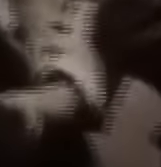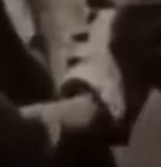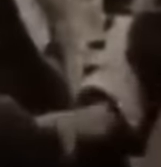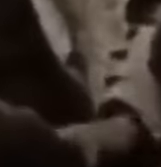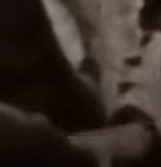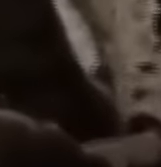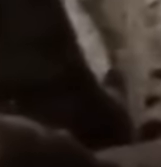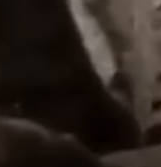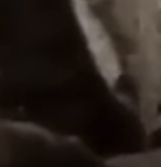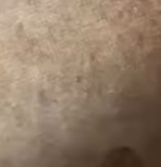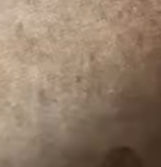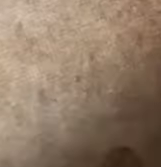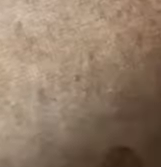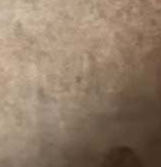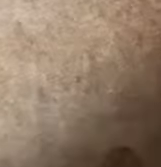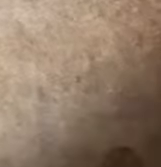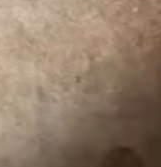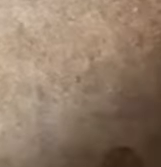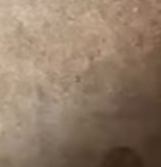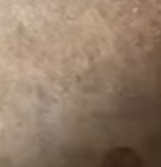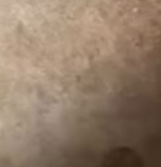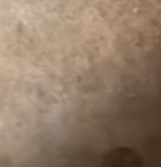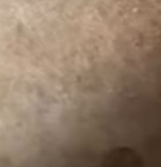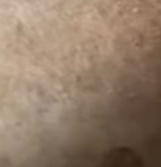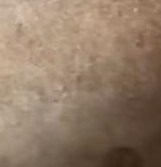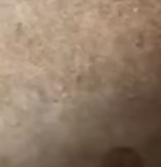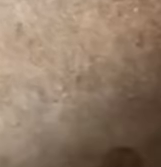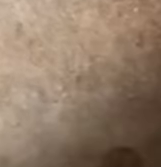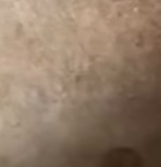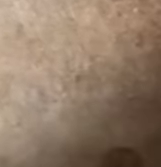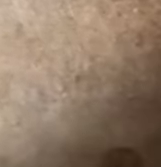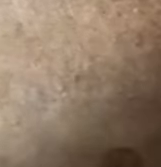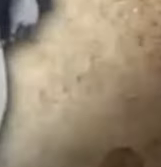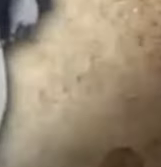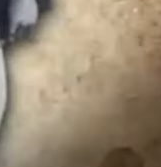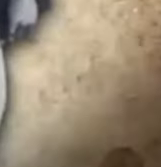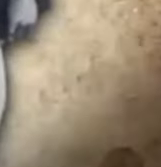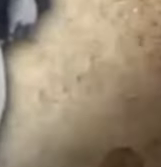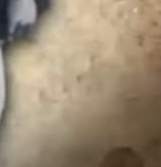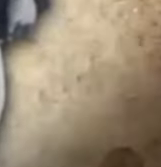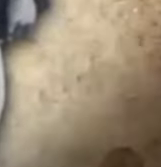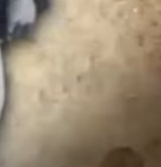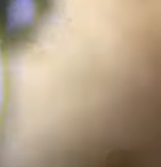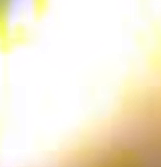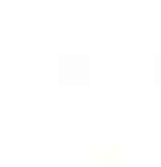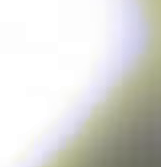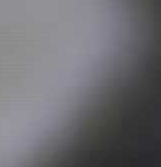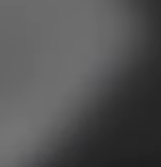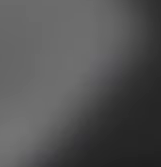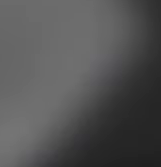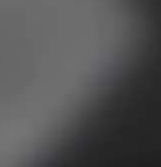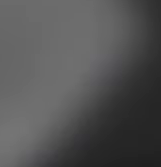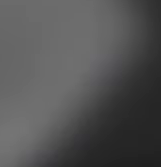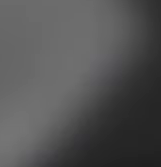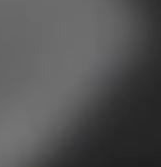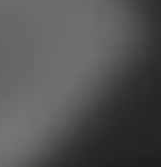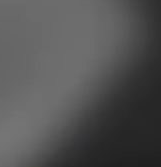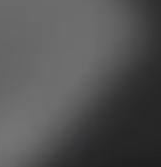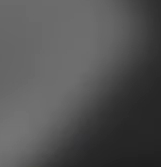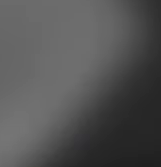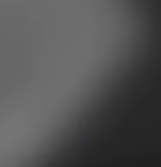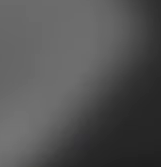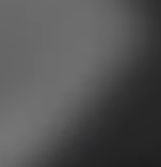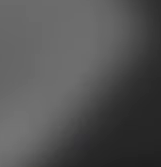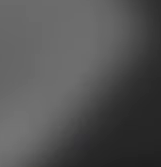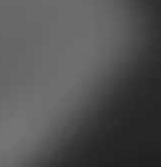Lázaro Cárdenas del Río nació el 21 de mayo de 1895 en Jiquilpan, Michoacán. Defensor de